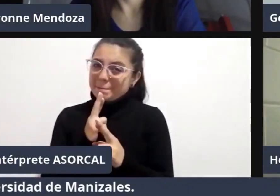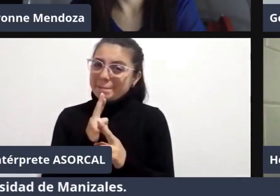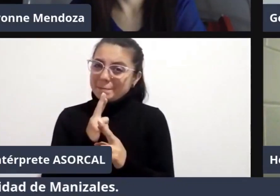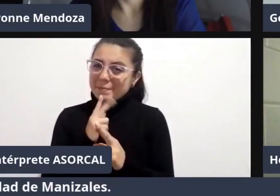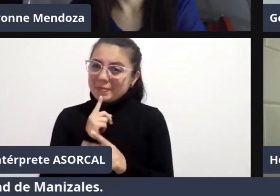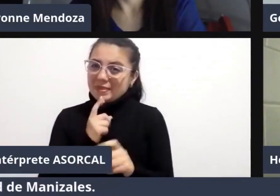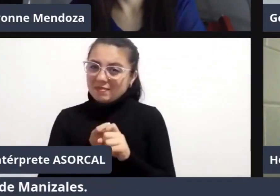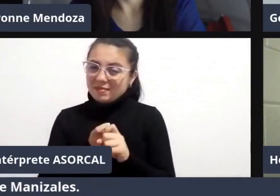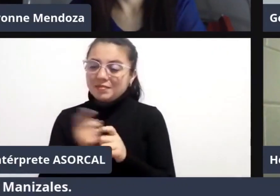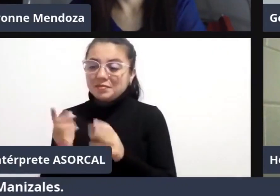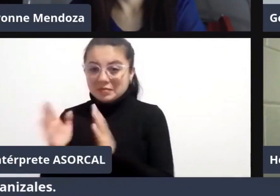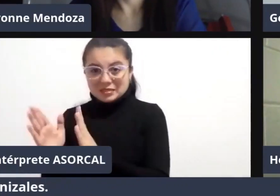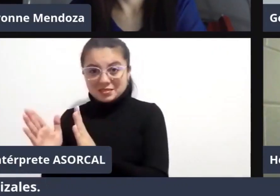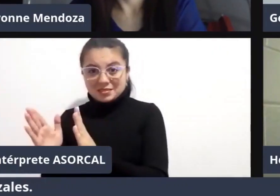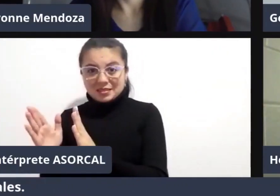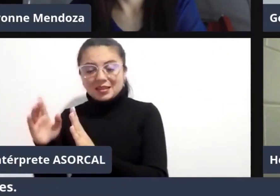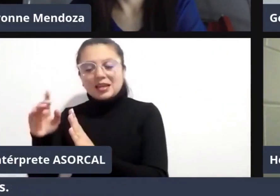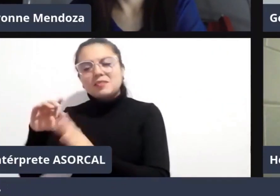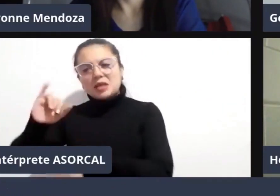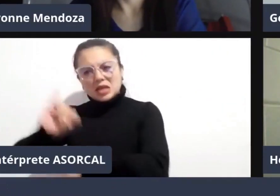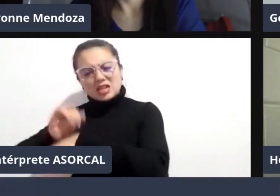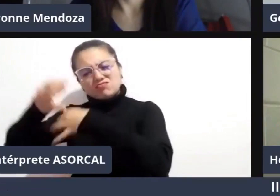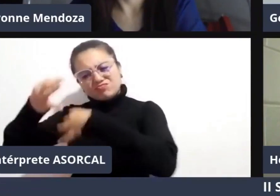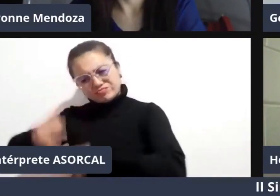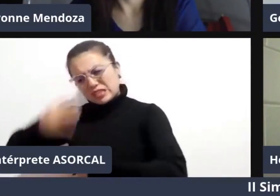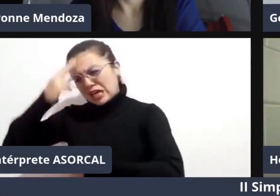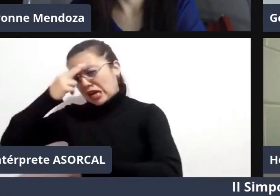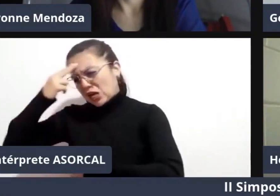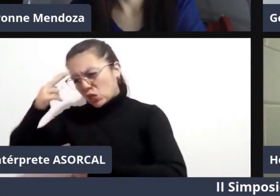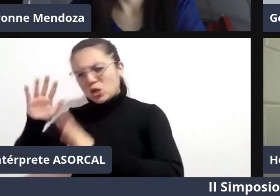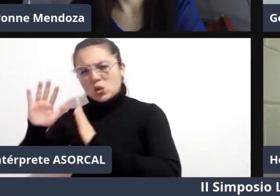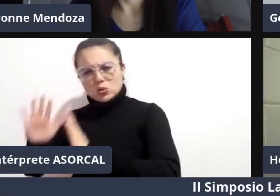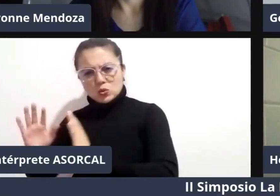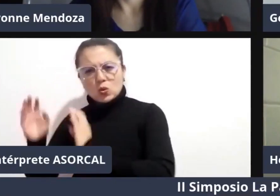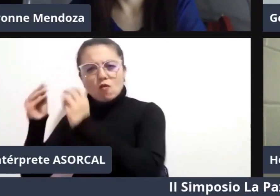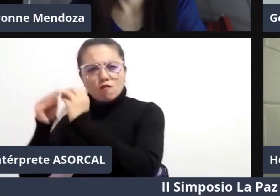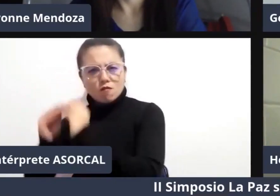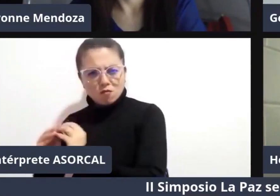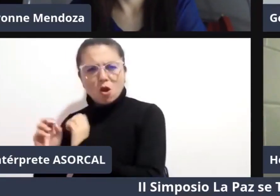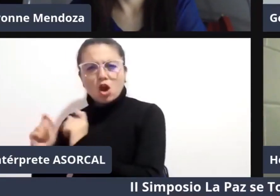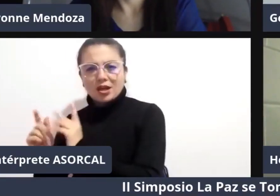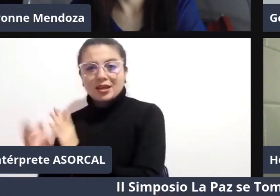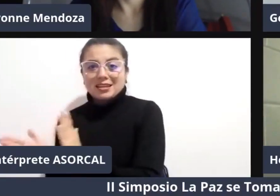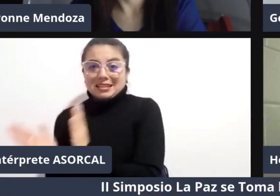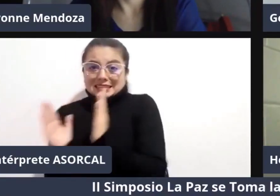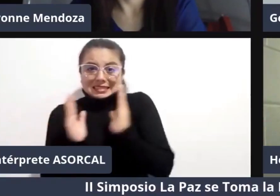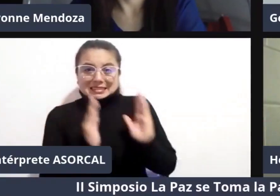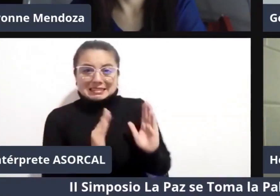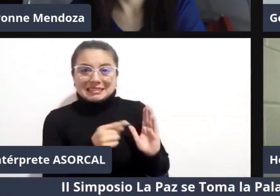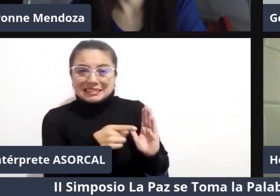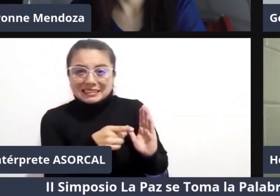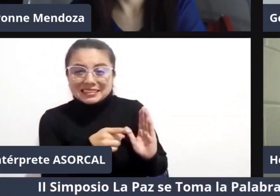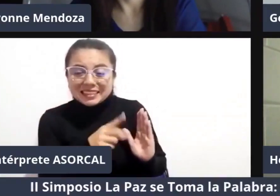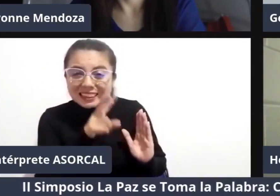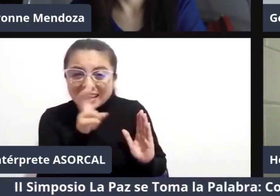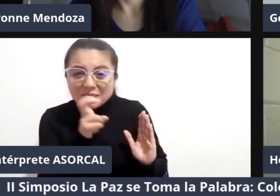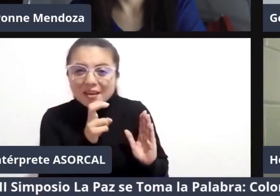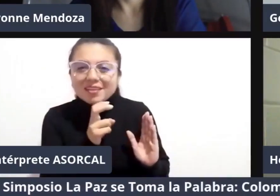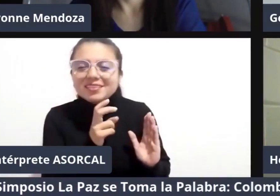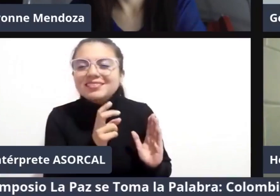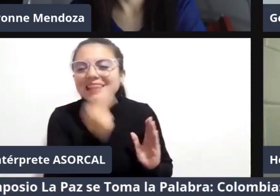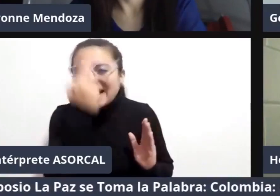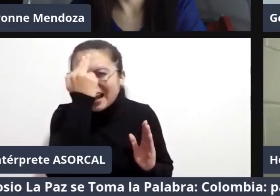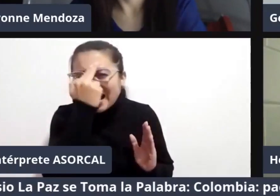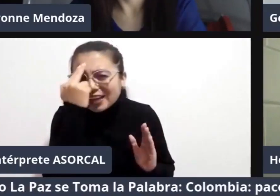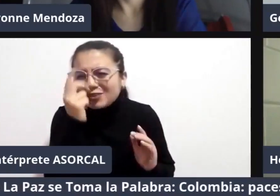pie. No sé si estoy preparado para contestar esa. Creo que hubo, sin duda, una ansia por llegar a